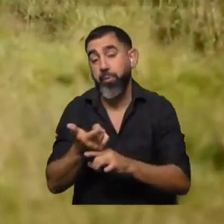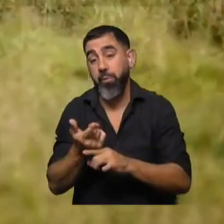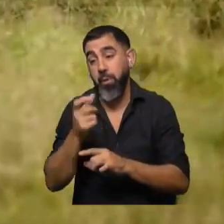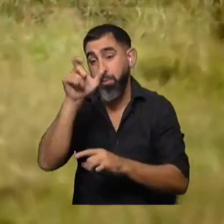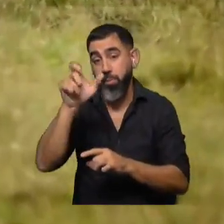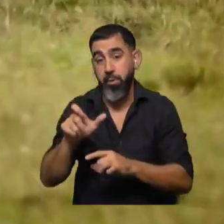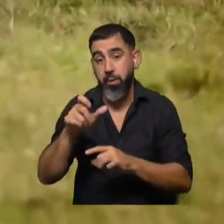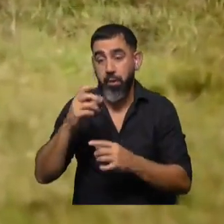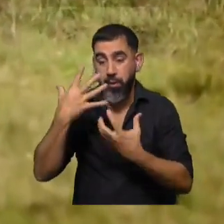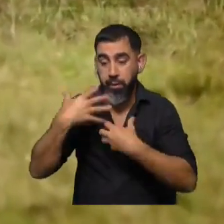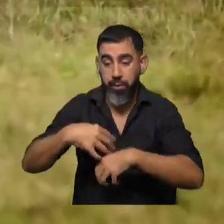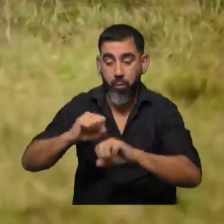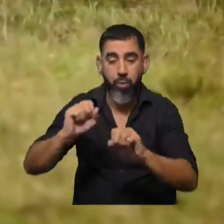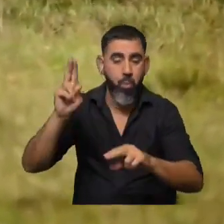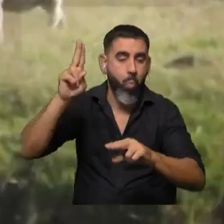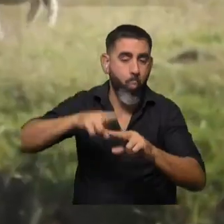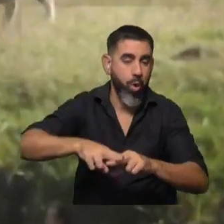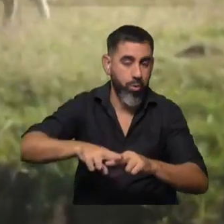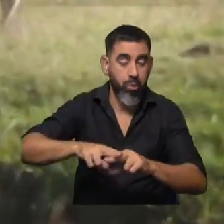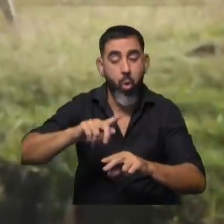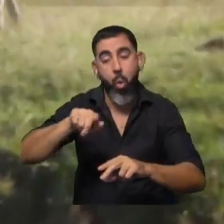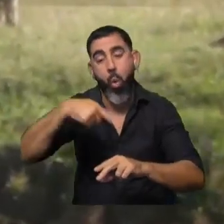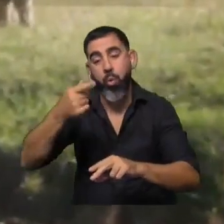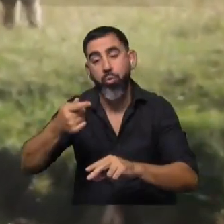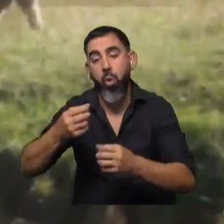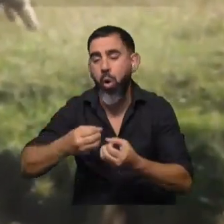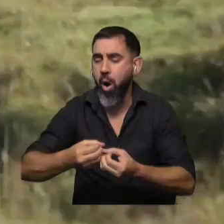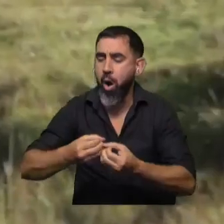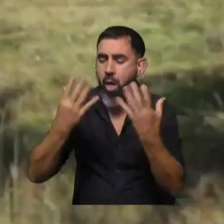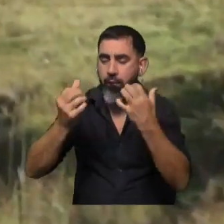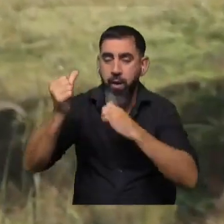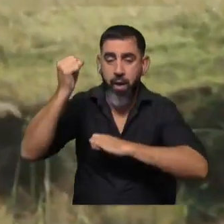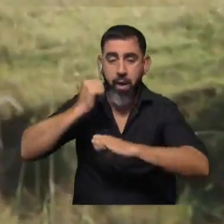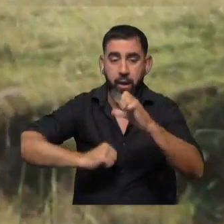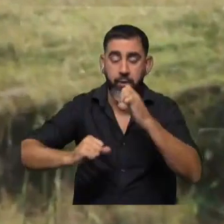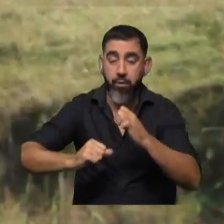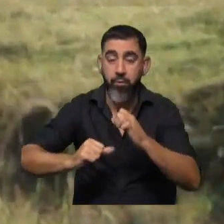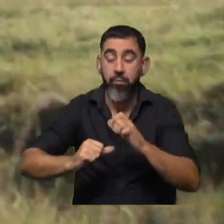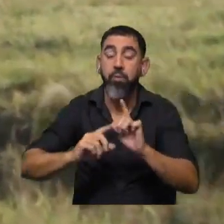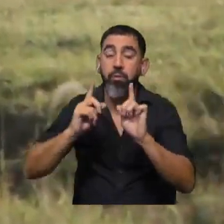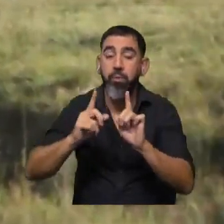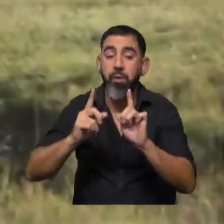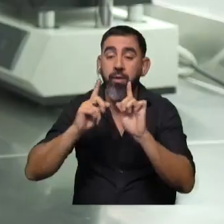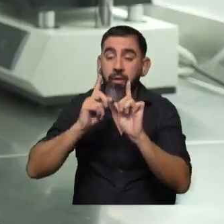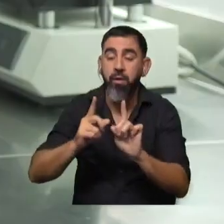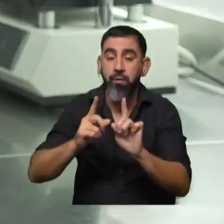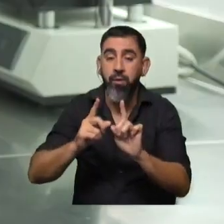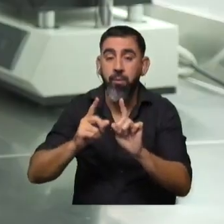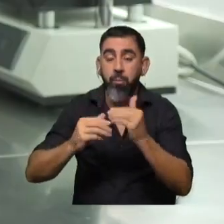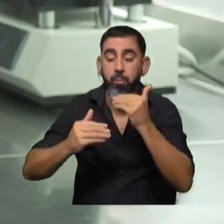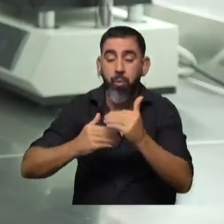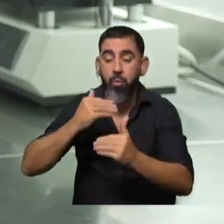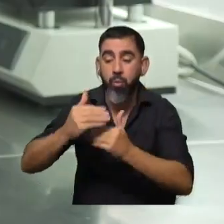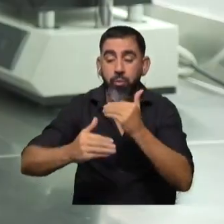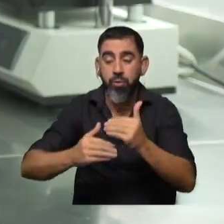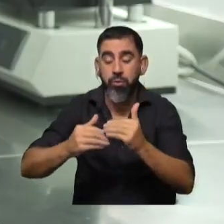persona se los encuentra ya están muertos, otros están gravemente heridos y tienen que además tratar de llevar a cabo los procedimientos